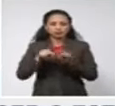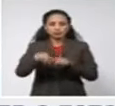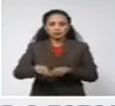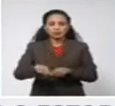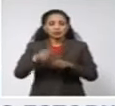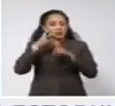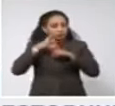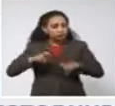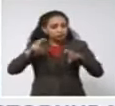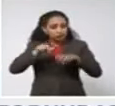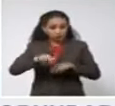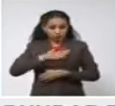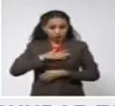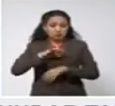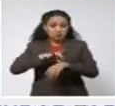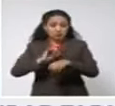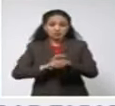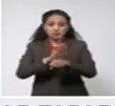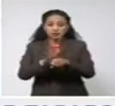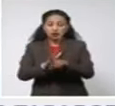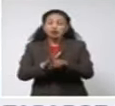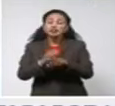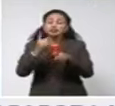enfermedad, y han resultado